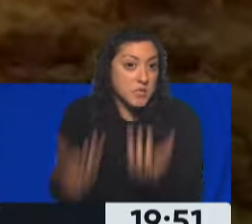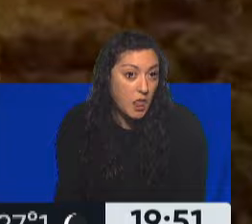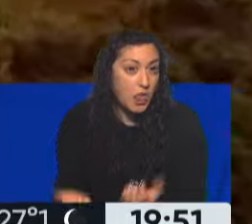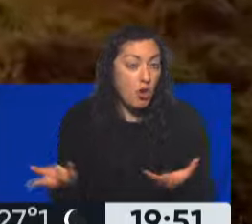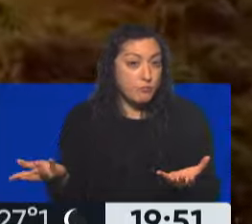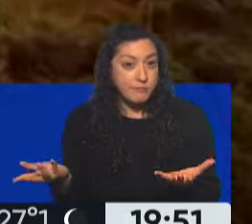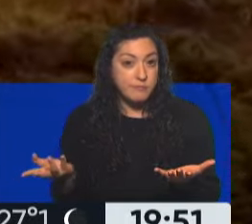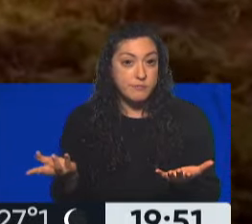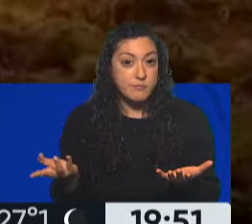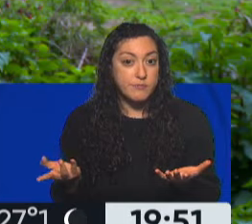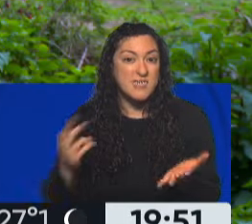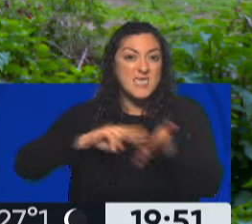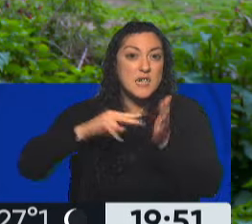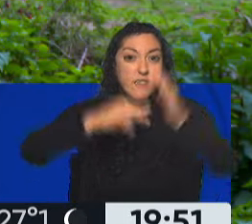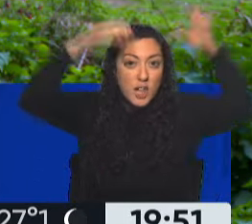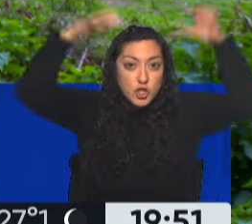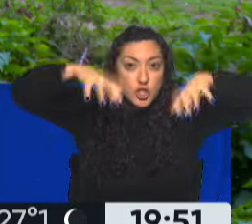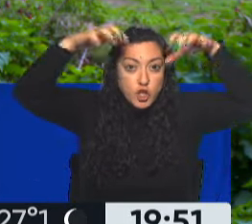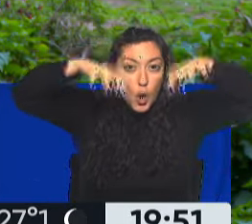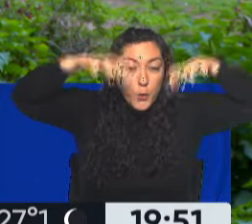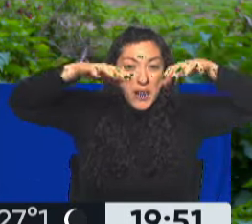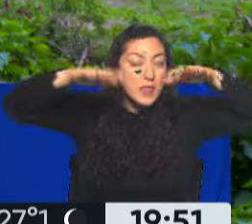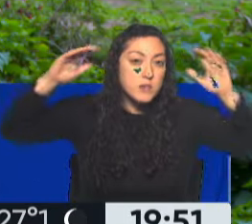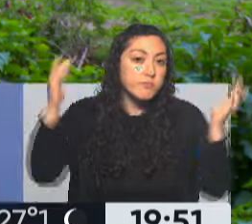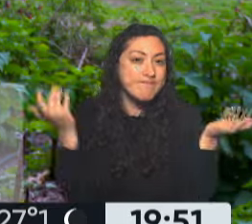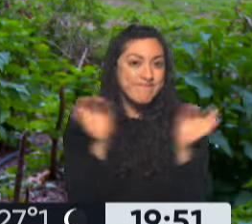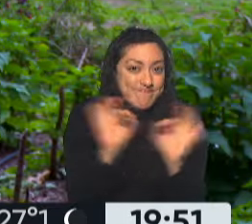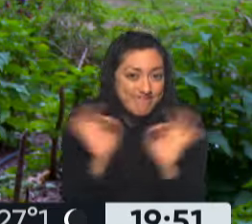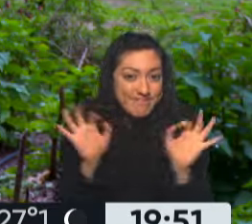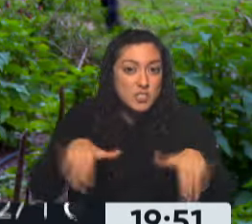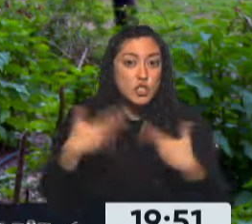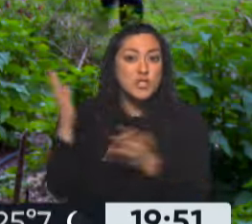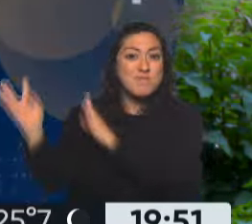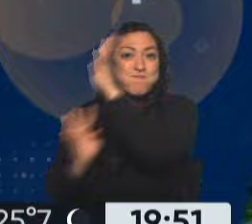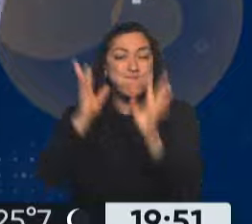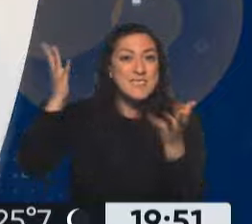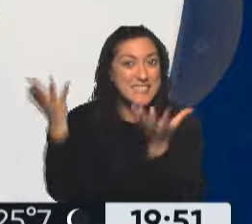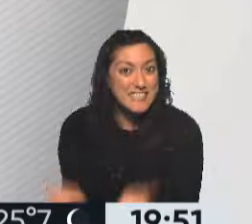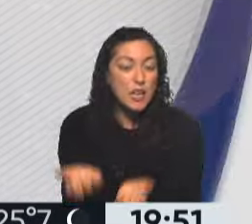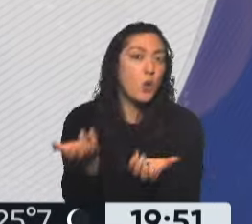es decir, que llueva menos y que por ende los bosques se sequen y que sea más probable un incendio.